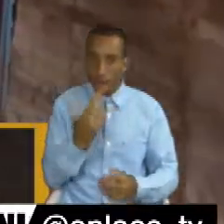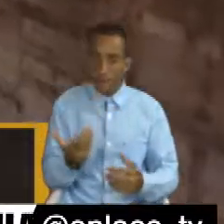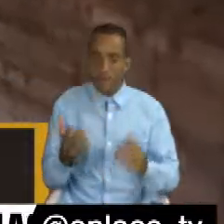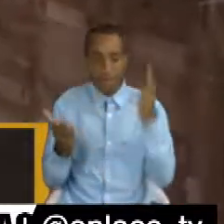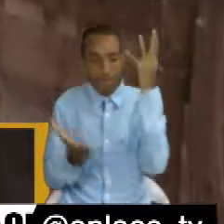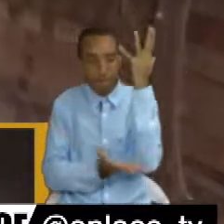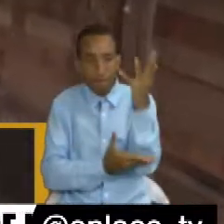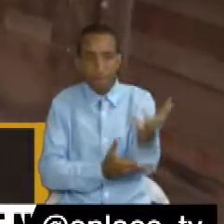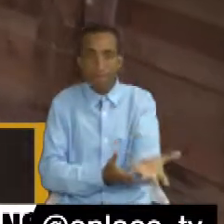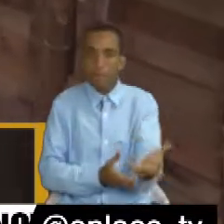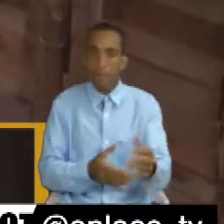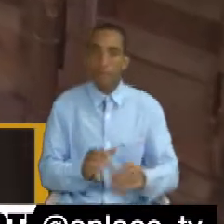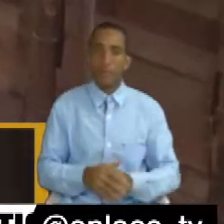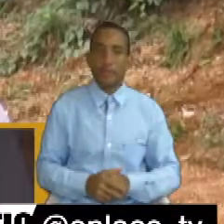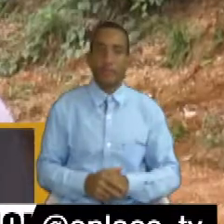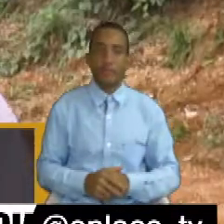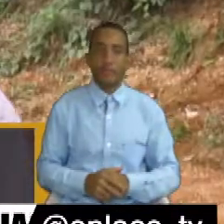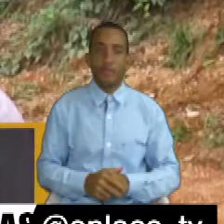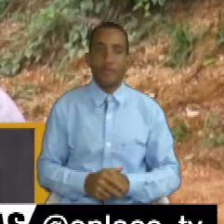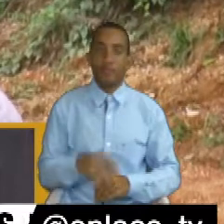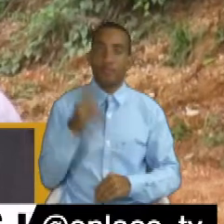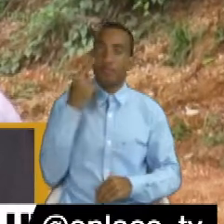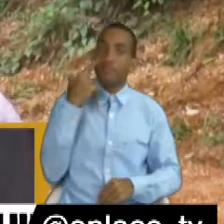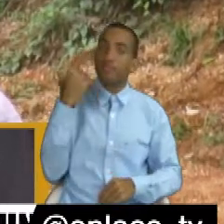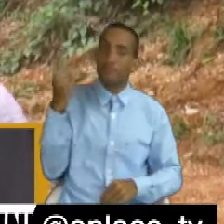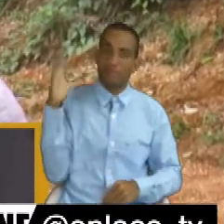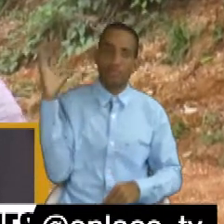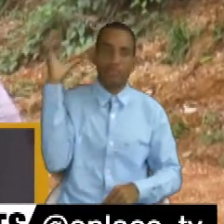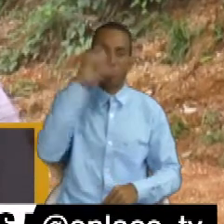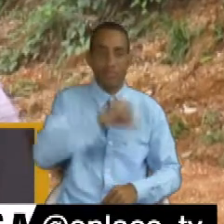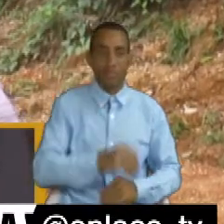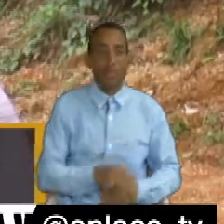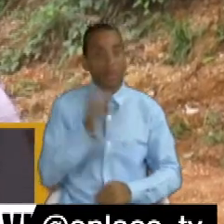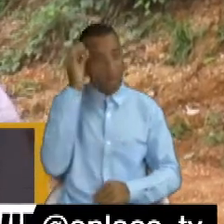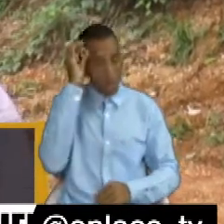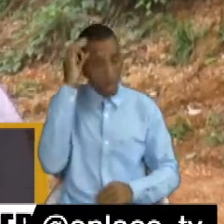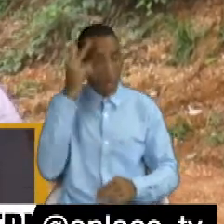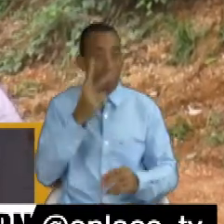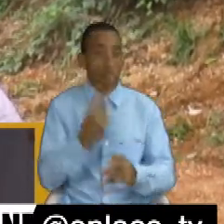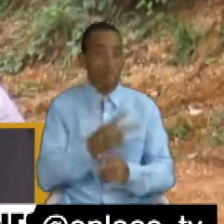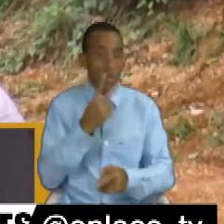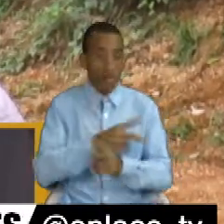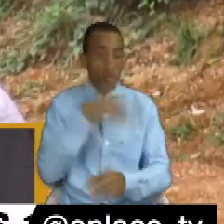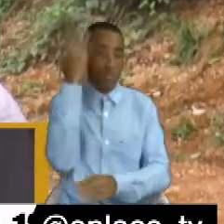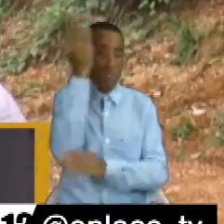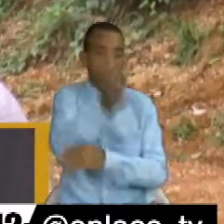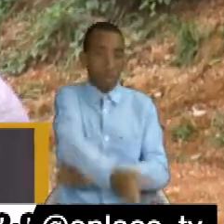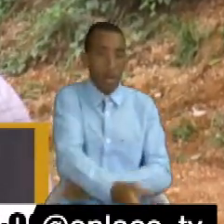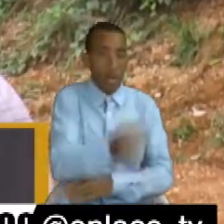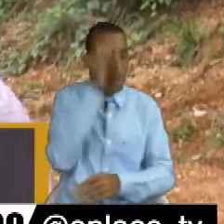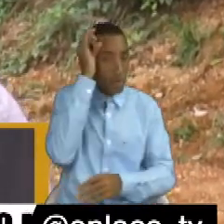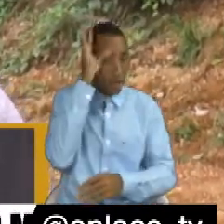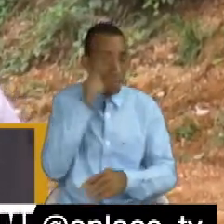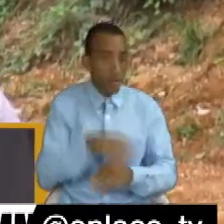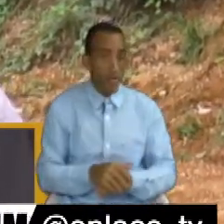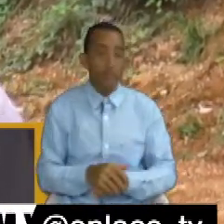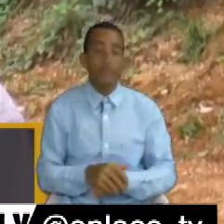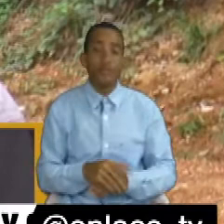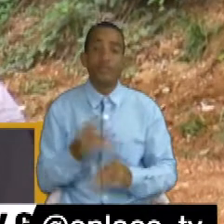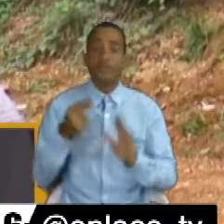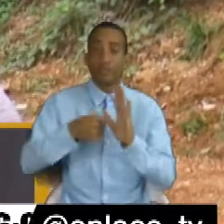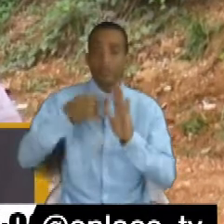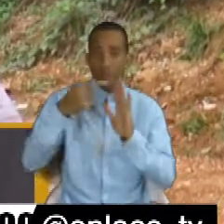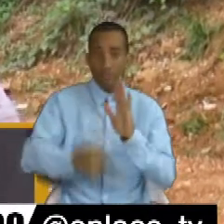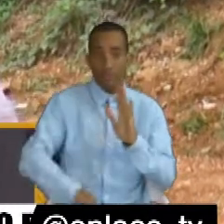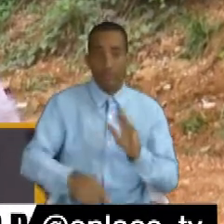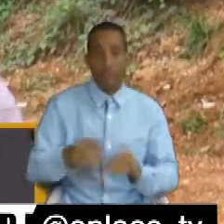Hay unos ranchitos como ustedes pueden ver y puede haber una catástrofe, entonces verdad le pedimos la colaboración a los entes competentes de que por favor nos